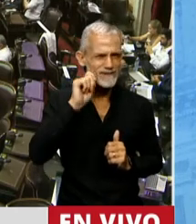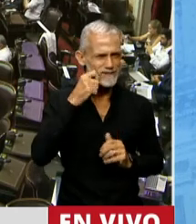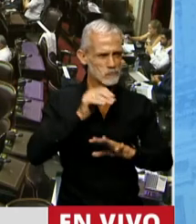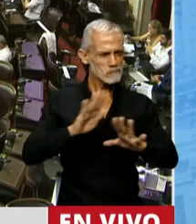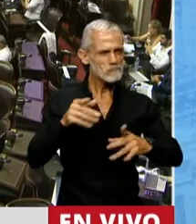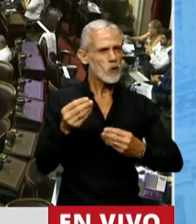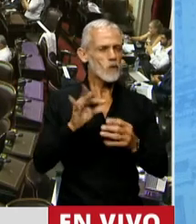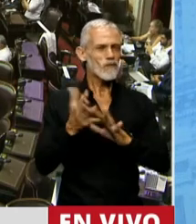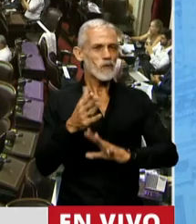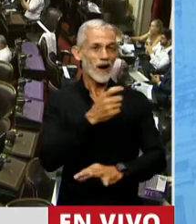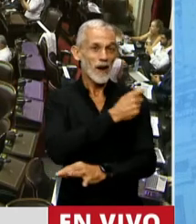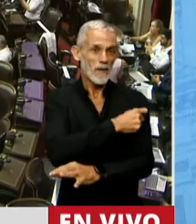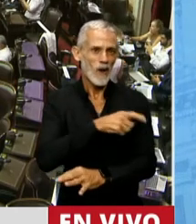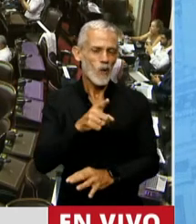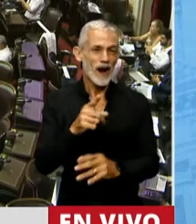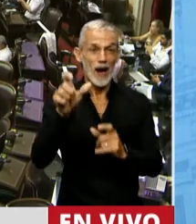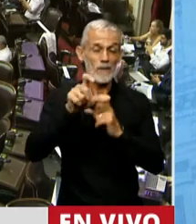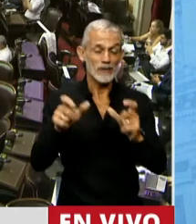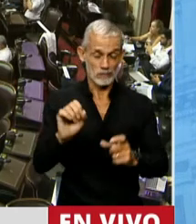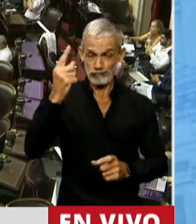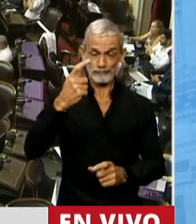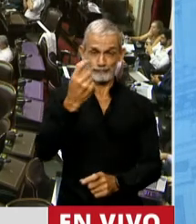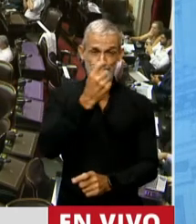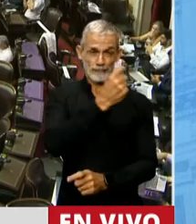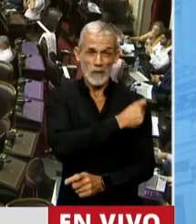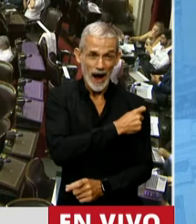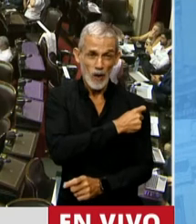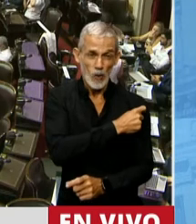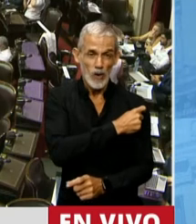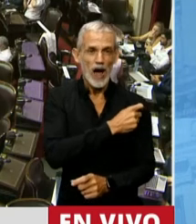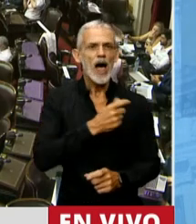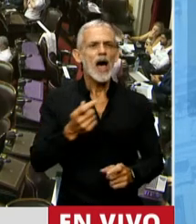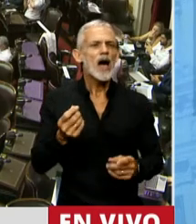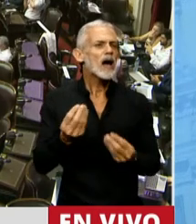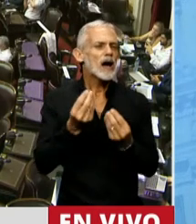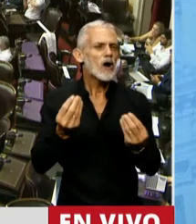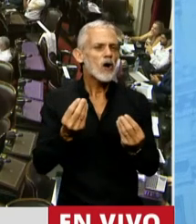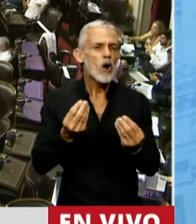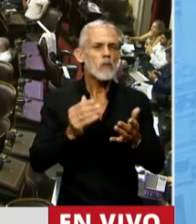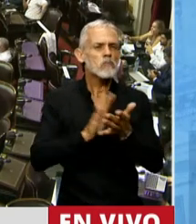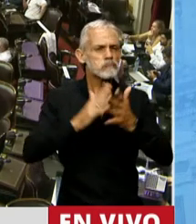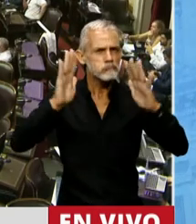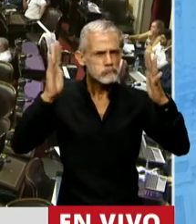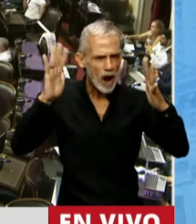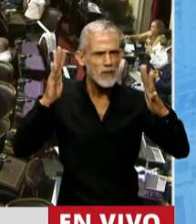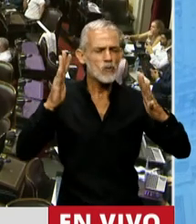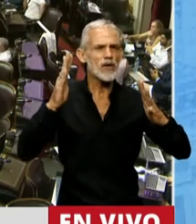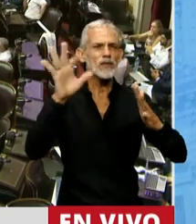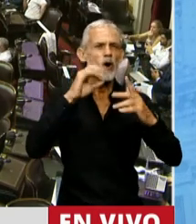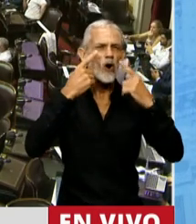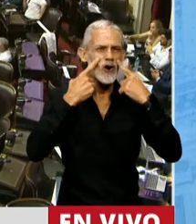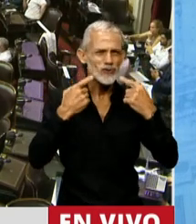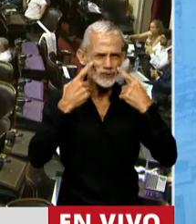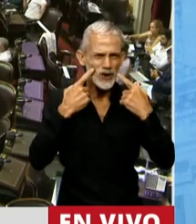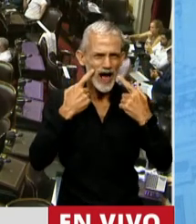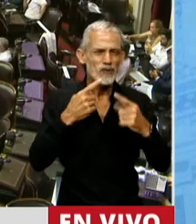de cómo quienes recibieron la vacuna lo hicieron aplaudiendo o derramando